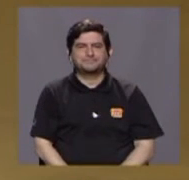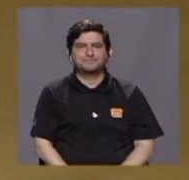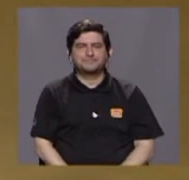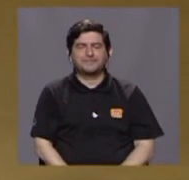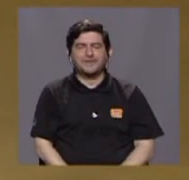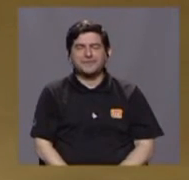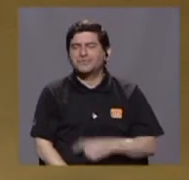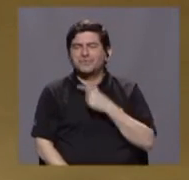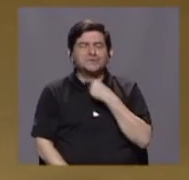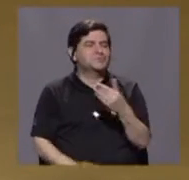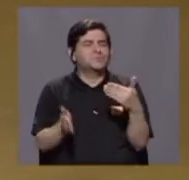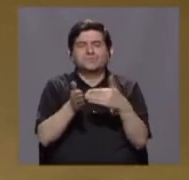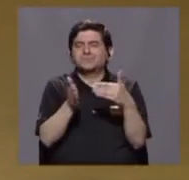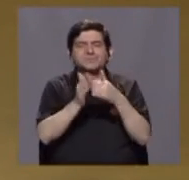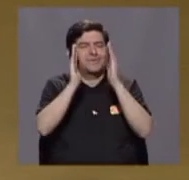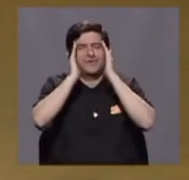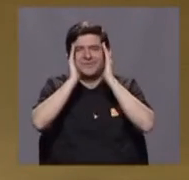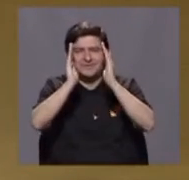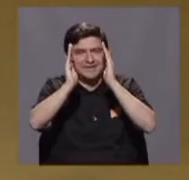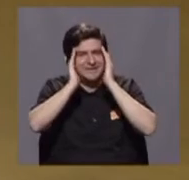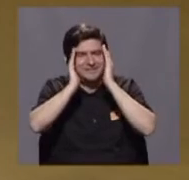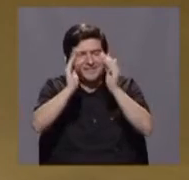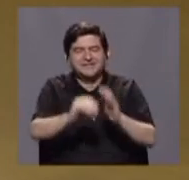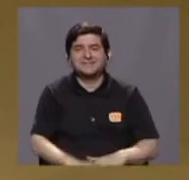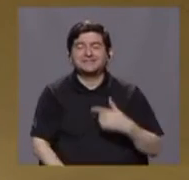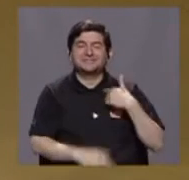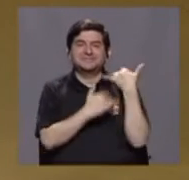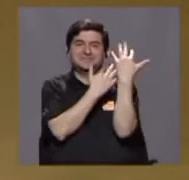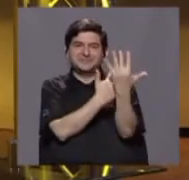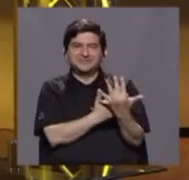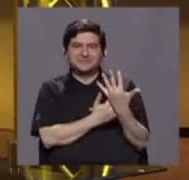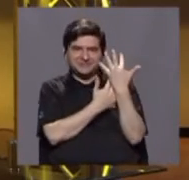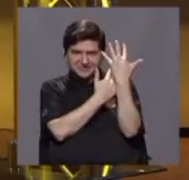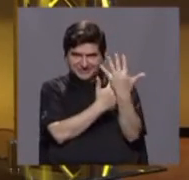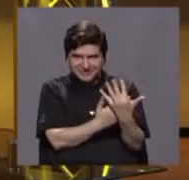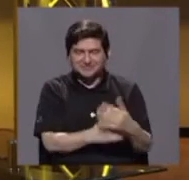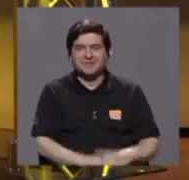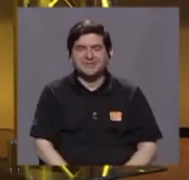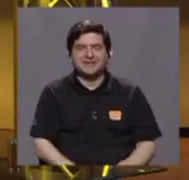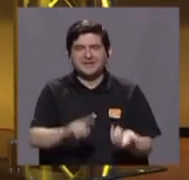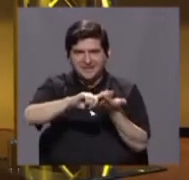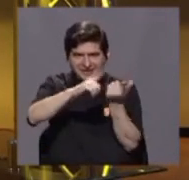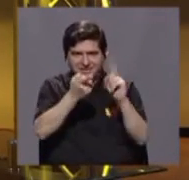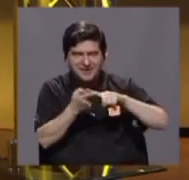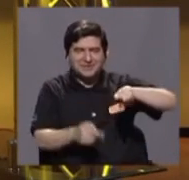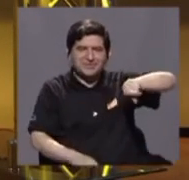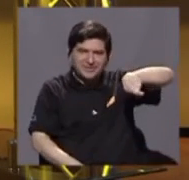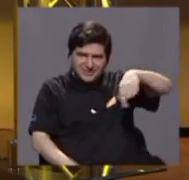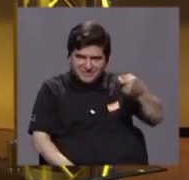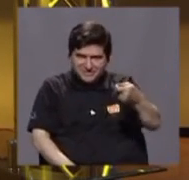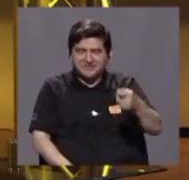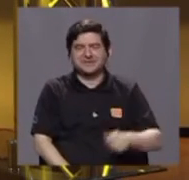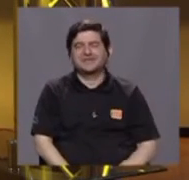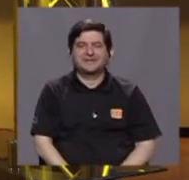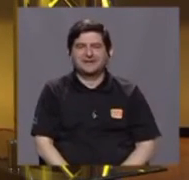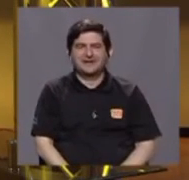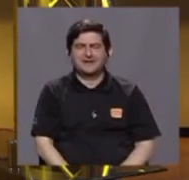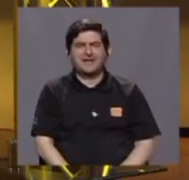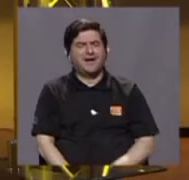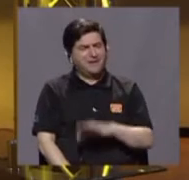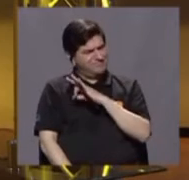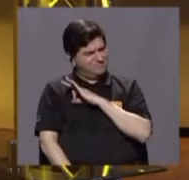qué gusto volverte a escuchar. Espero que las amigas y amigos del canal se